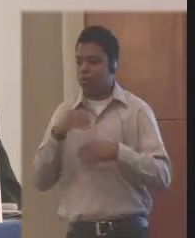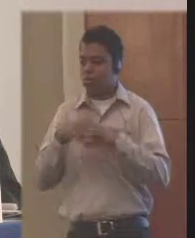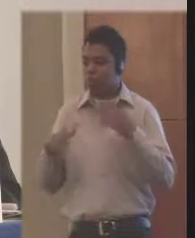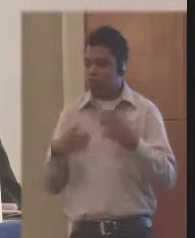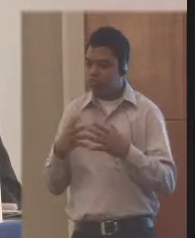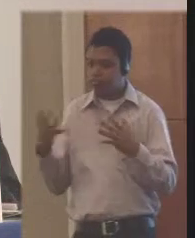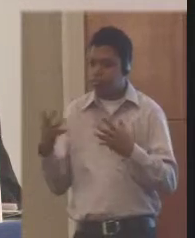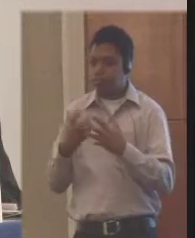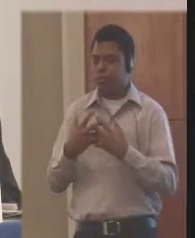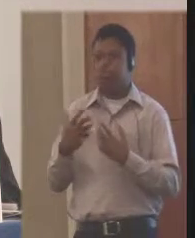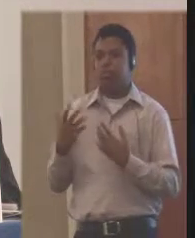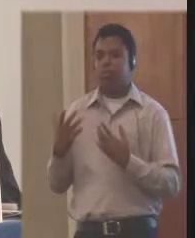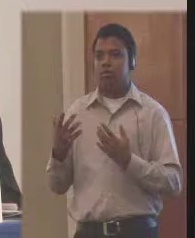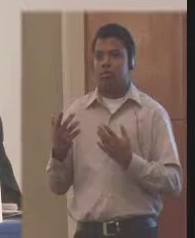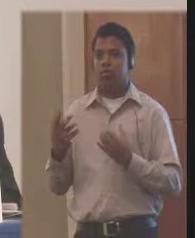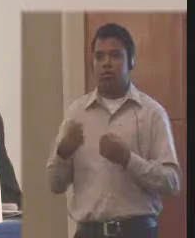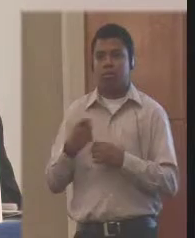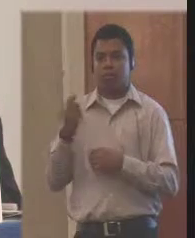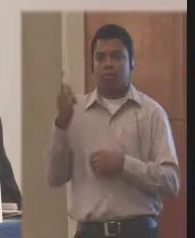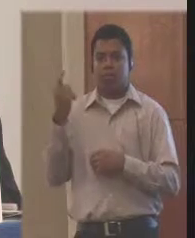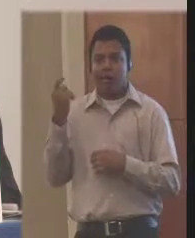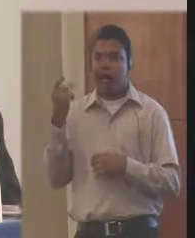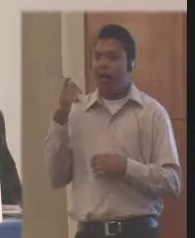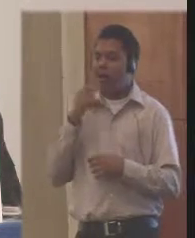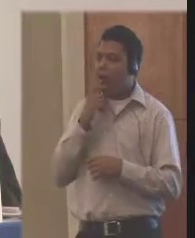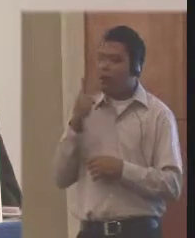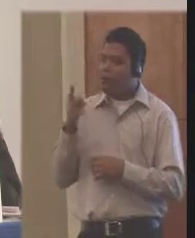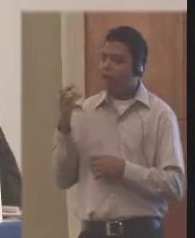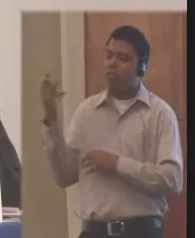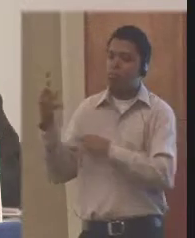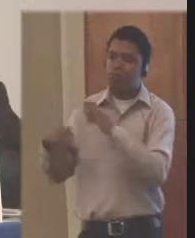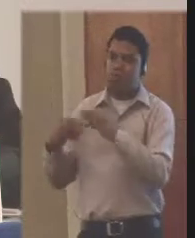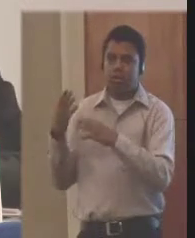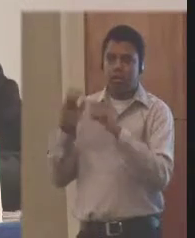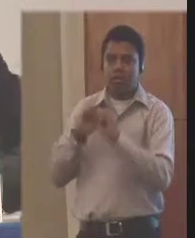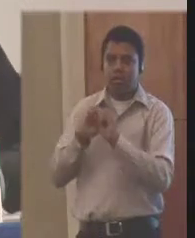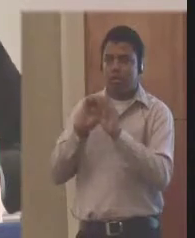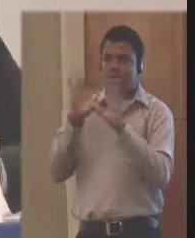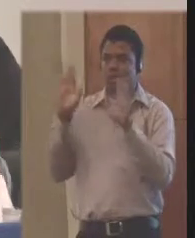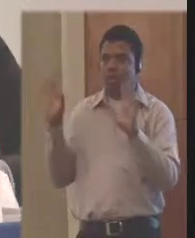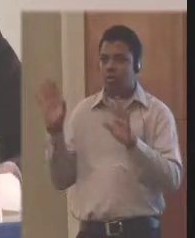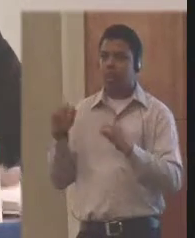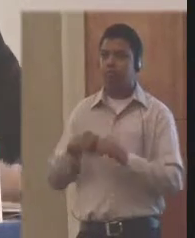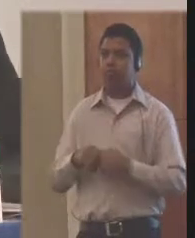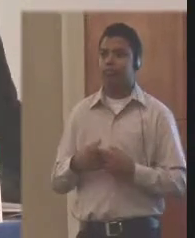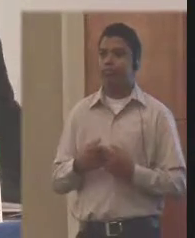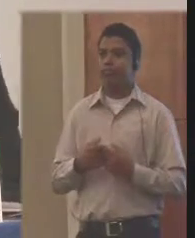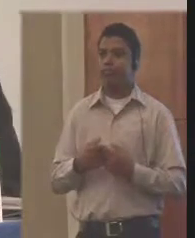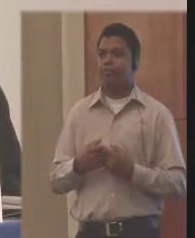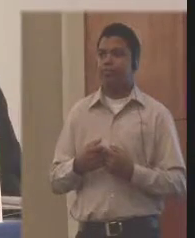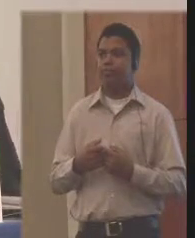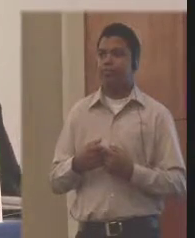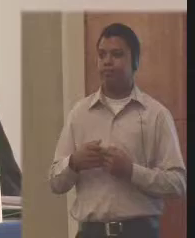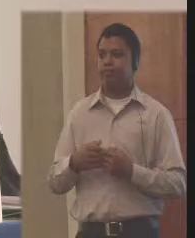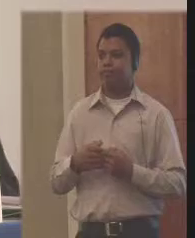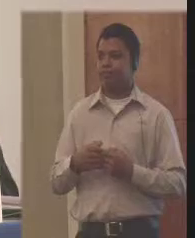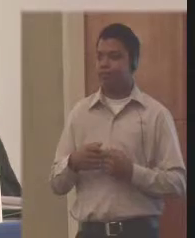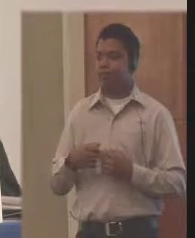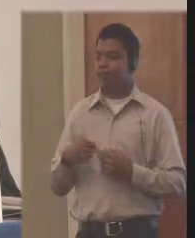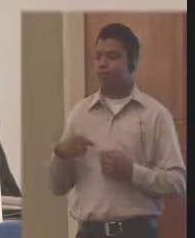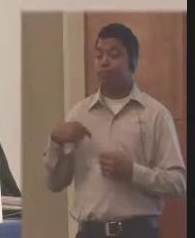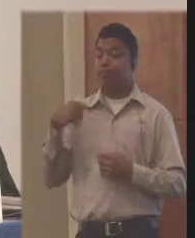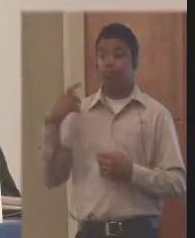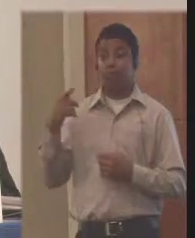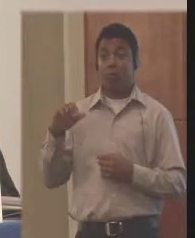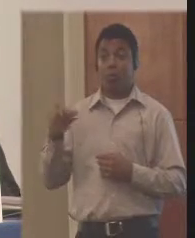mensajes coherentes que van pasando de uno a otro. Pasamos a Hitoshi Baba, que nos presenta a través de